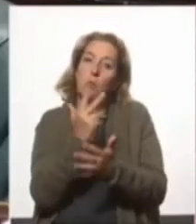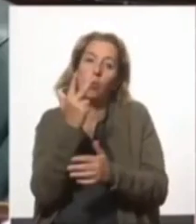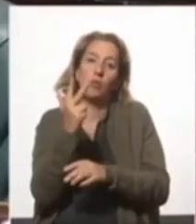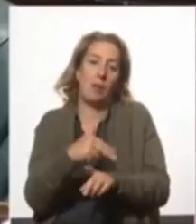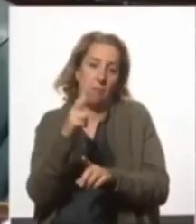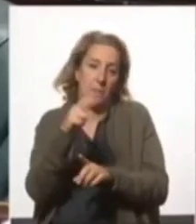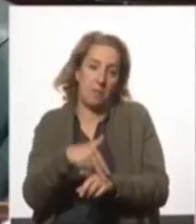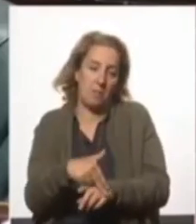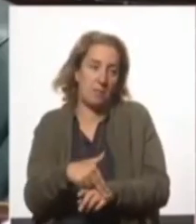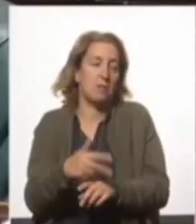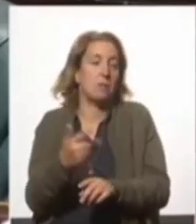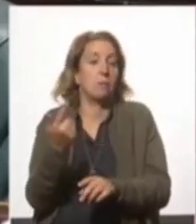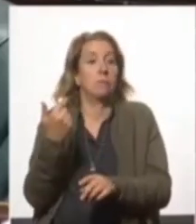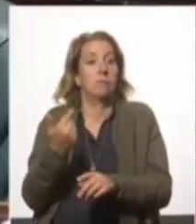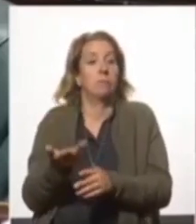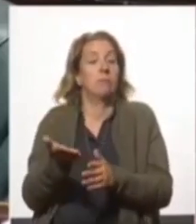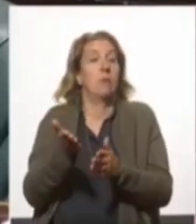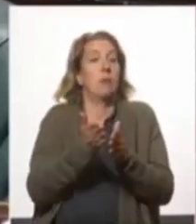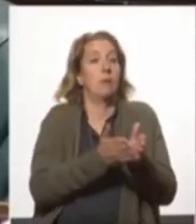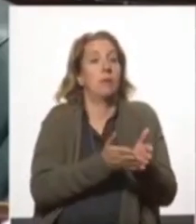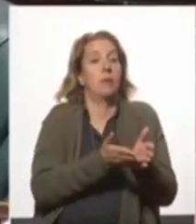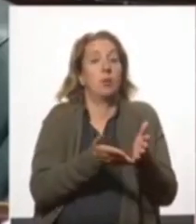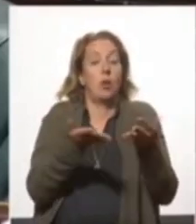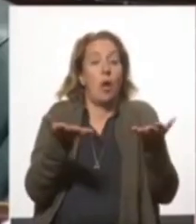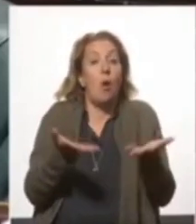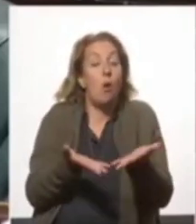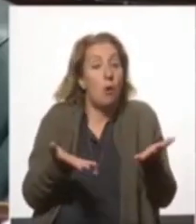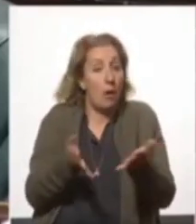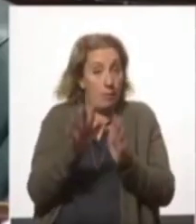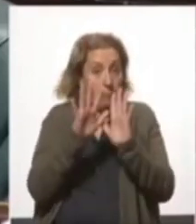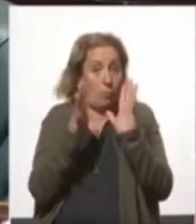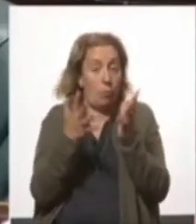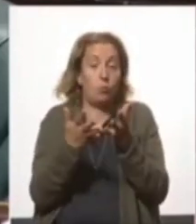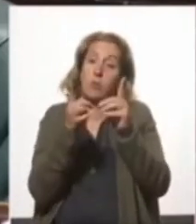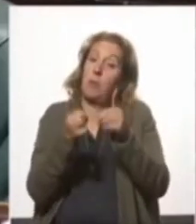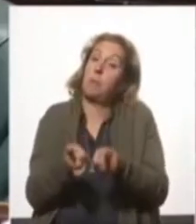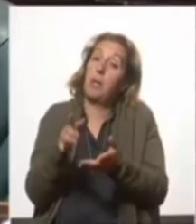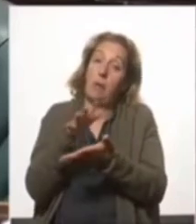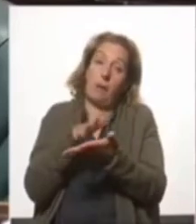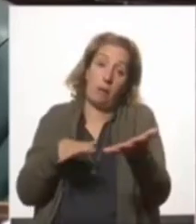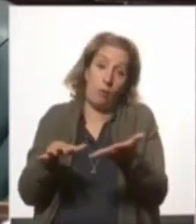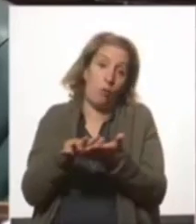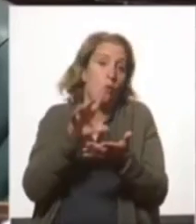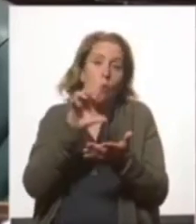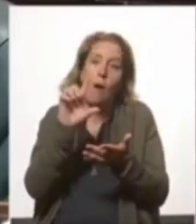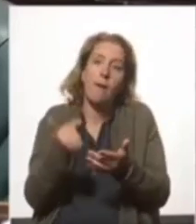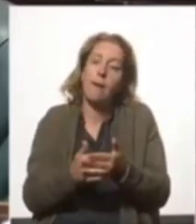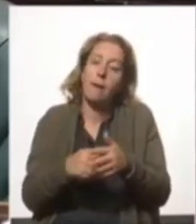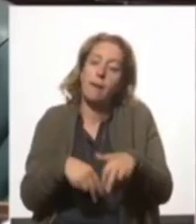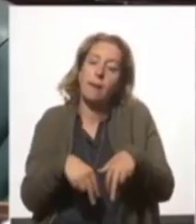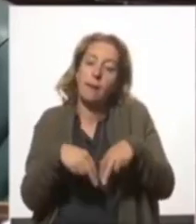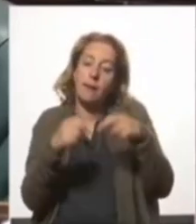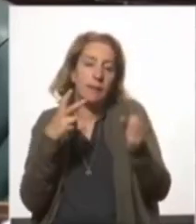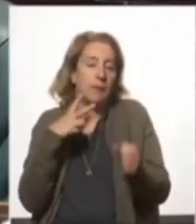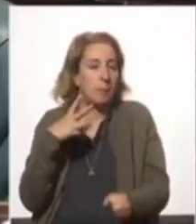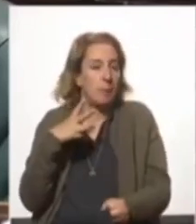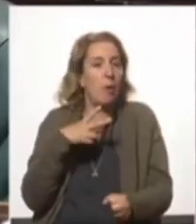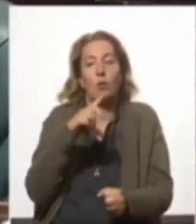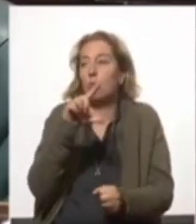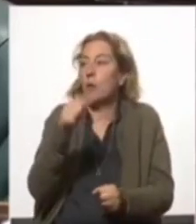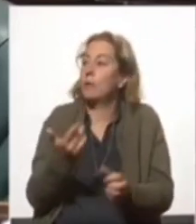meses, a pesar de lo que está ocurriendo en el mundo y en la región. No hay analista privado, no hay